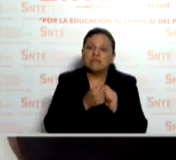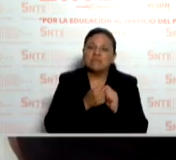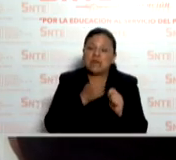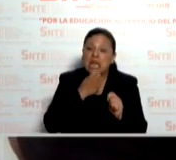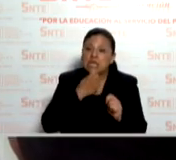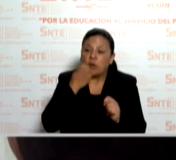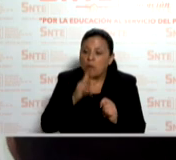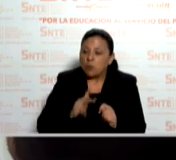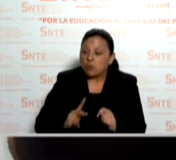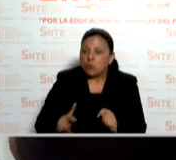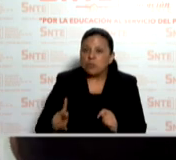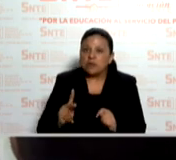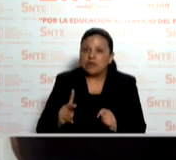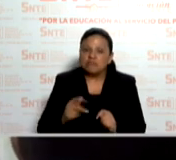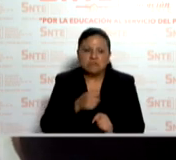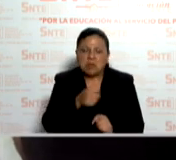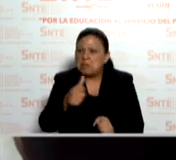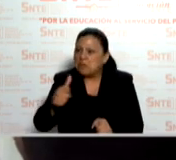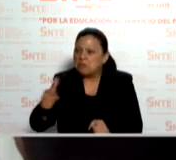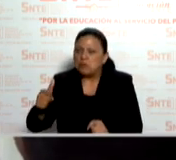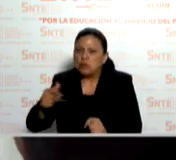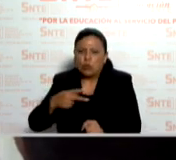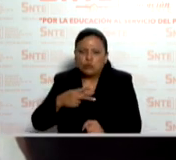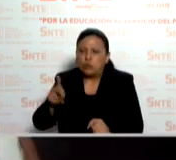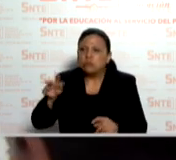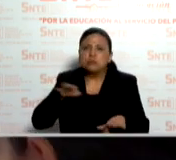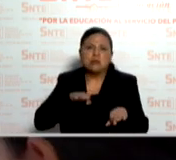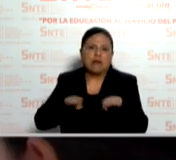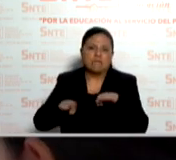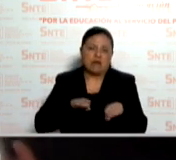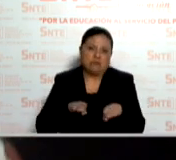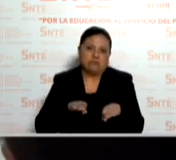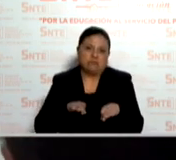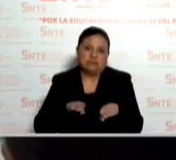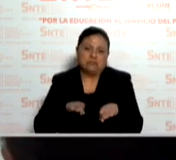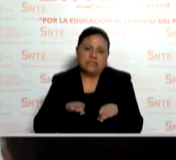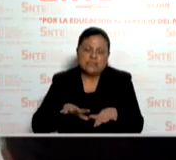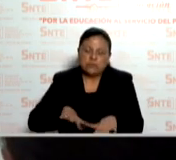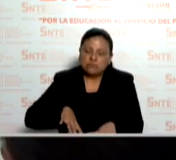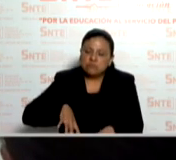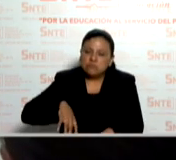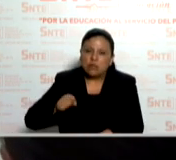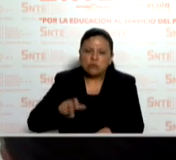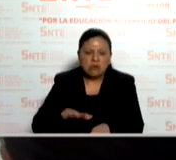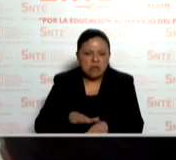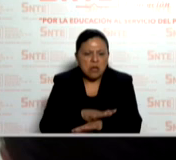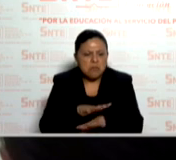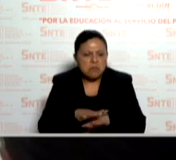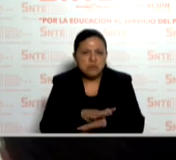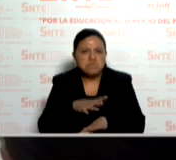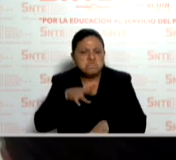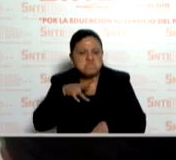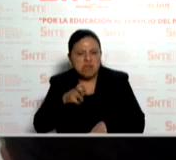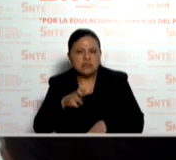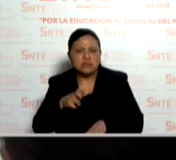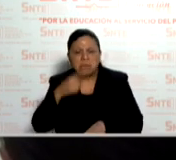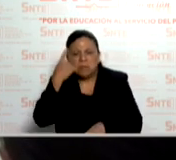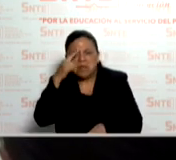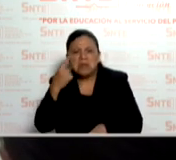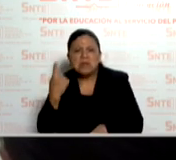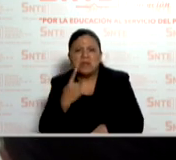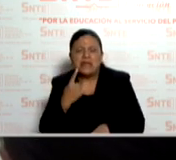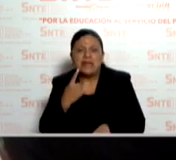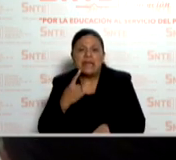pública con nuestro trabajo. Nuestra pasión y entrega en tiempos de cambio han sido determinantes para lograr